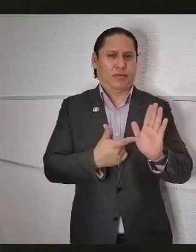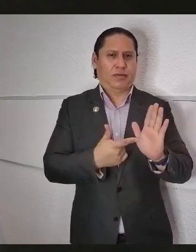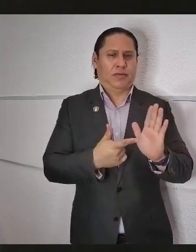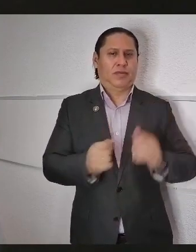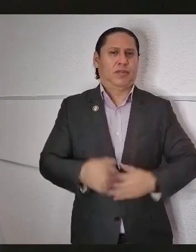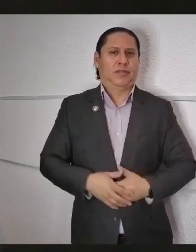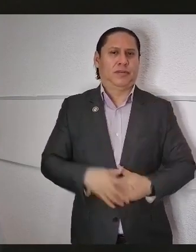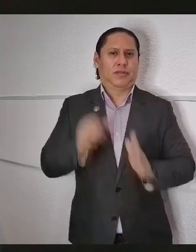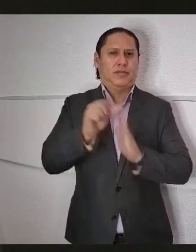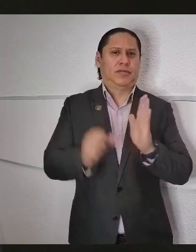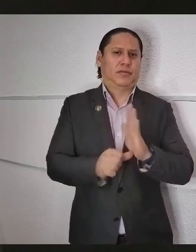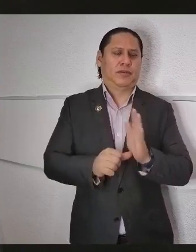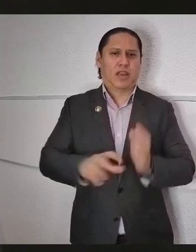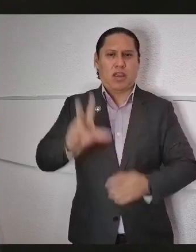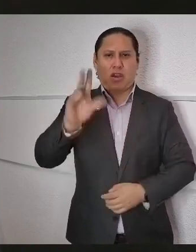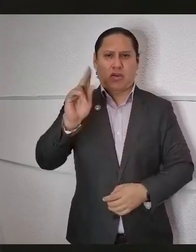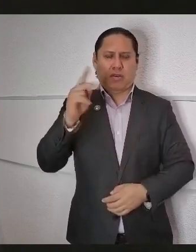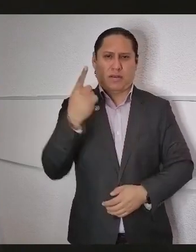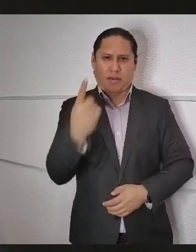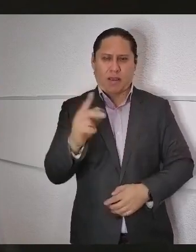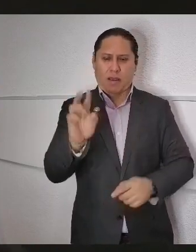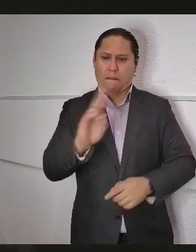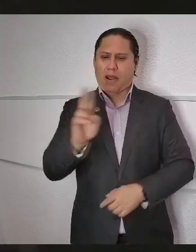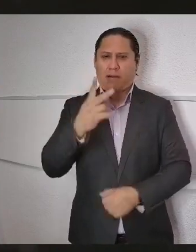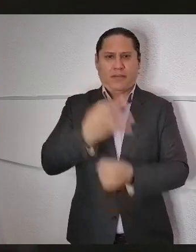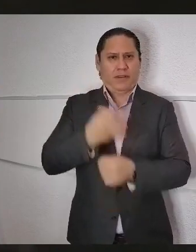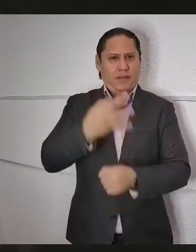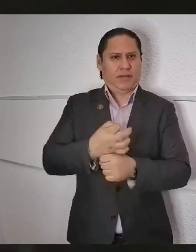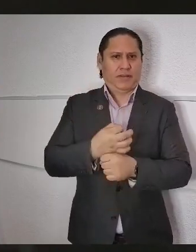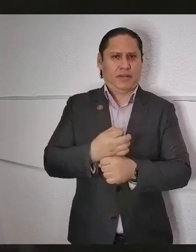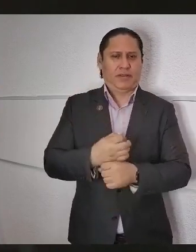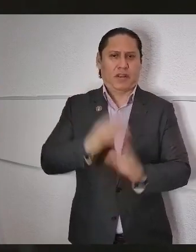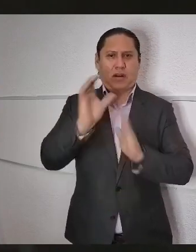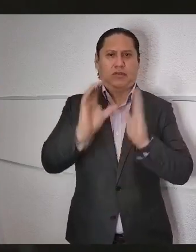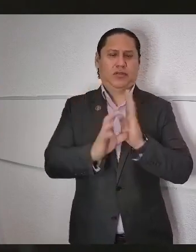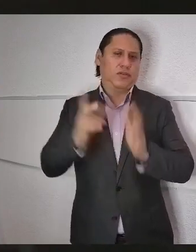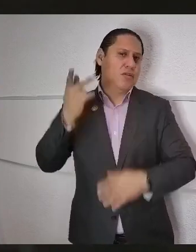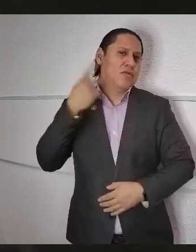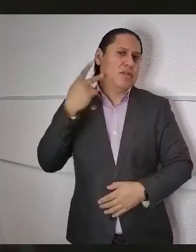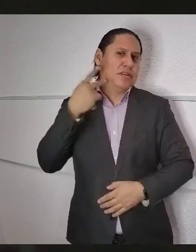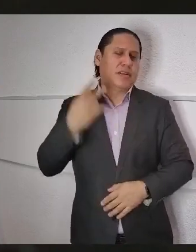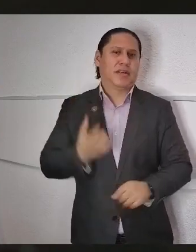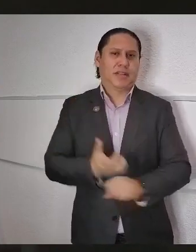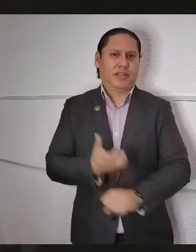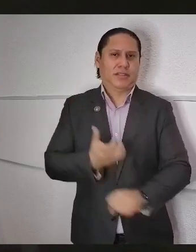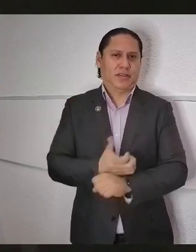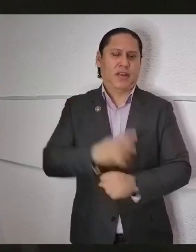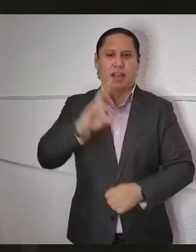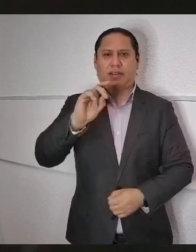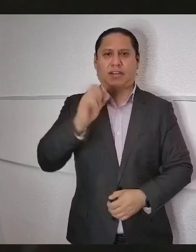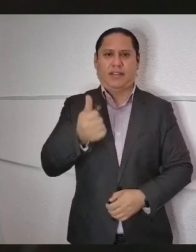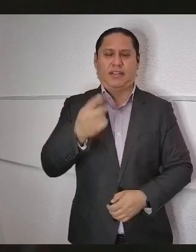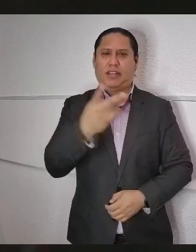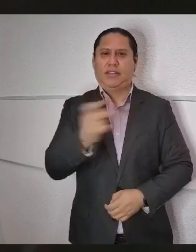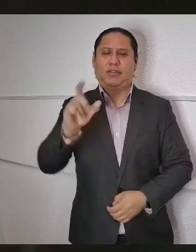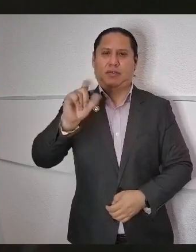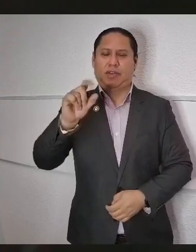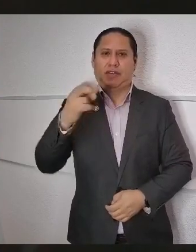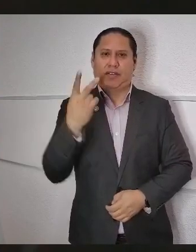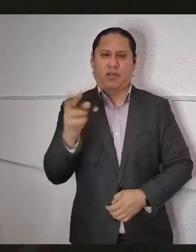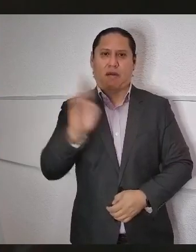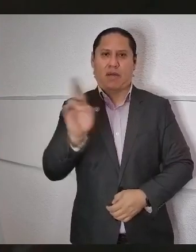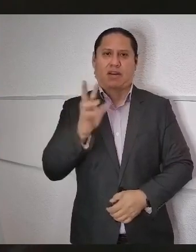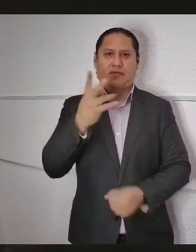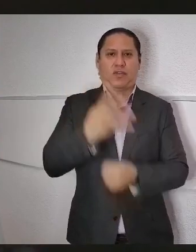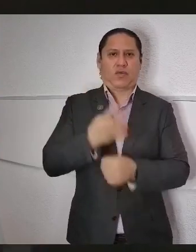a lo dispuesto por los artículos 81, párrafo tercero de la Constitución Política Local 36 y 222,